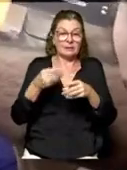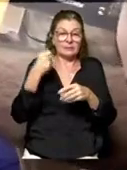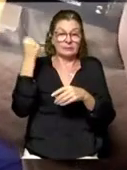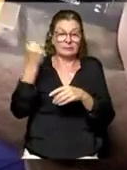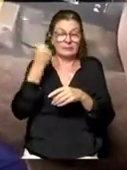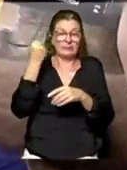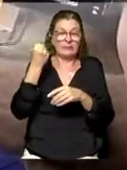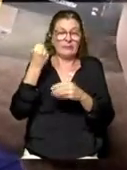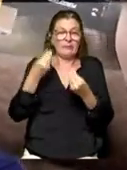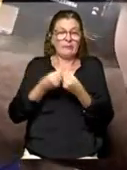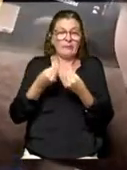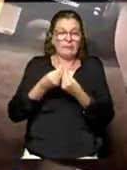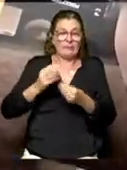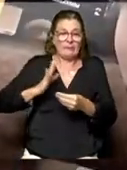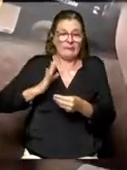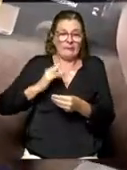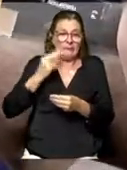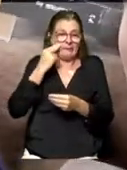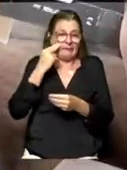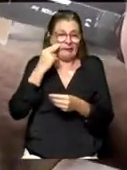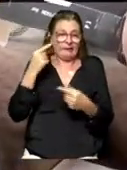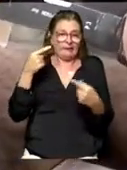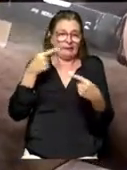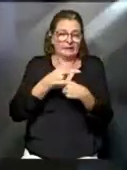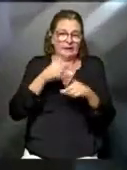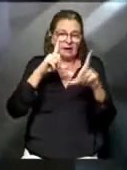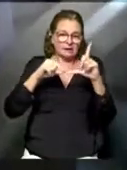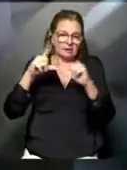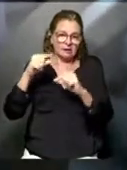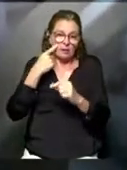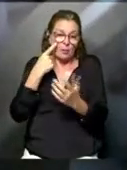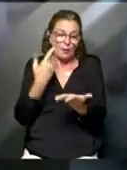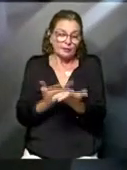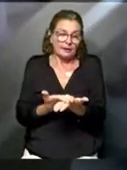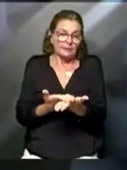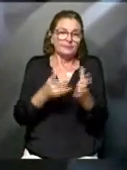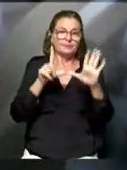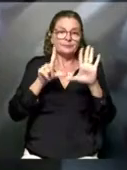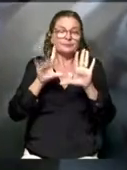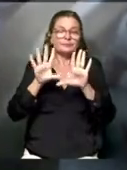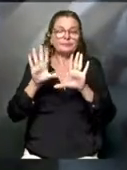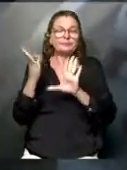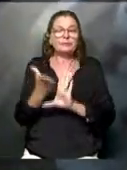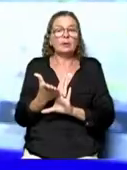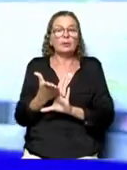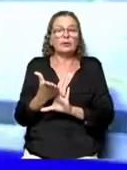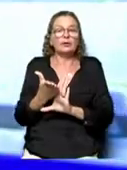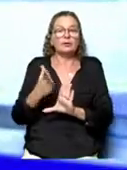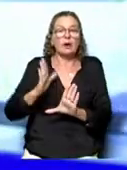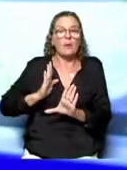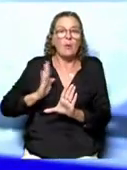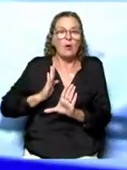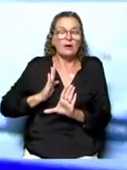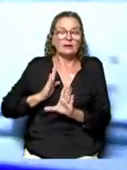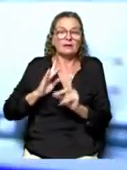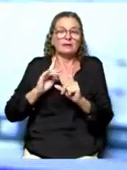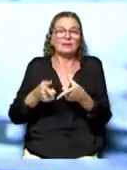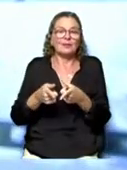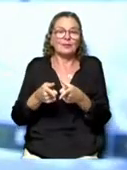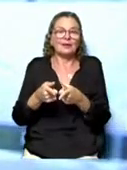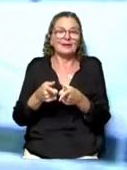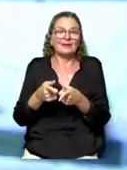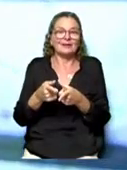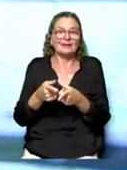y mayoritariamente a las mujeres como víctimas, porque estadísticamente está demostrado que es el 75% de las víctimas y de los casos que tienen